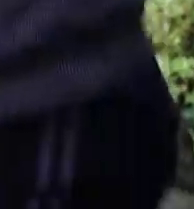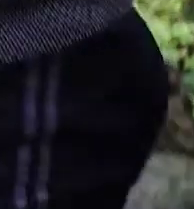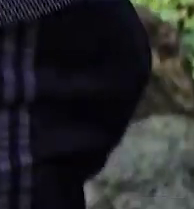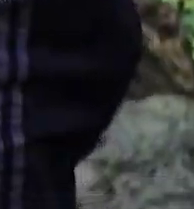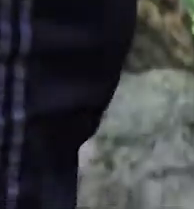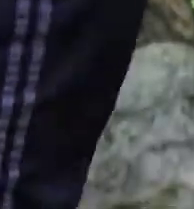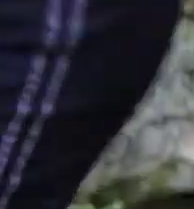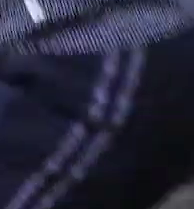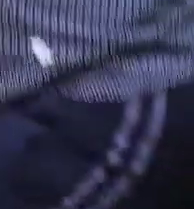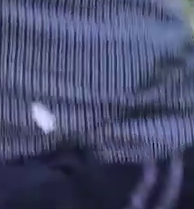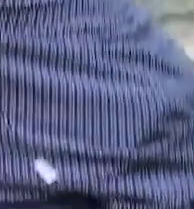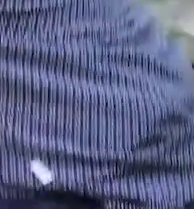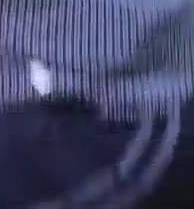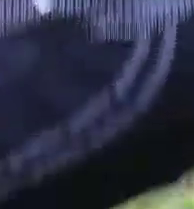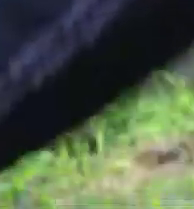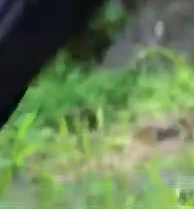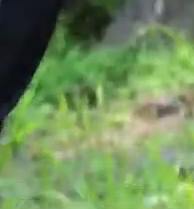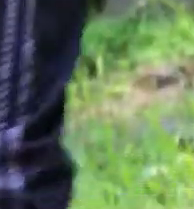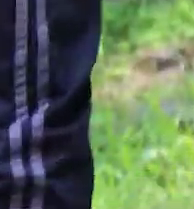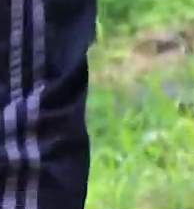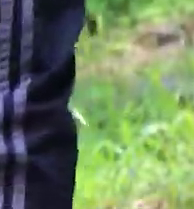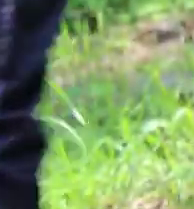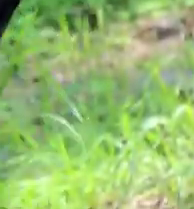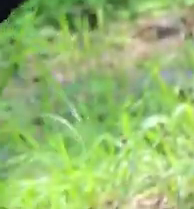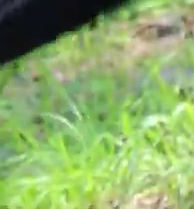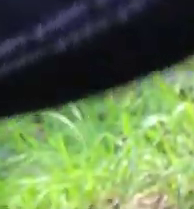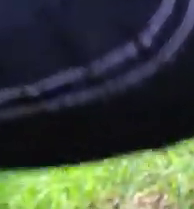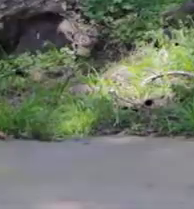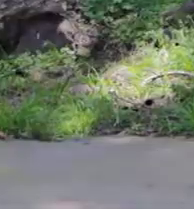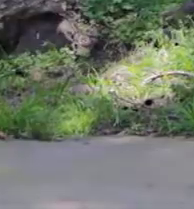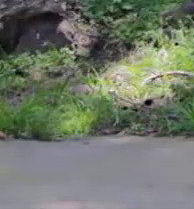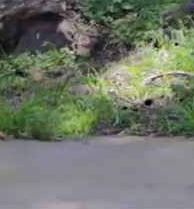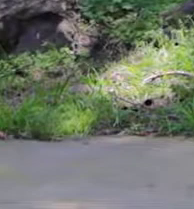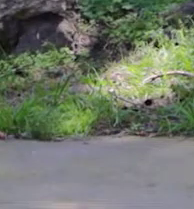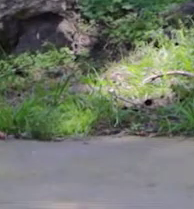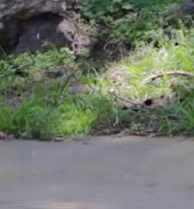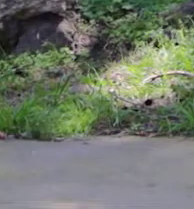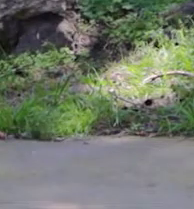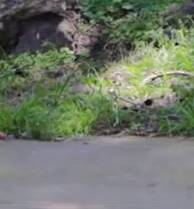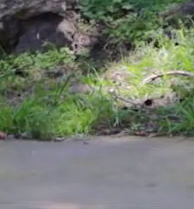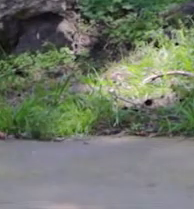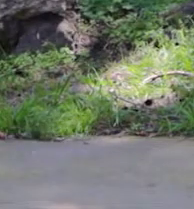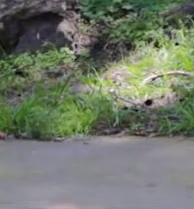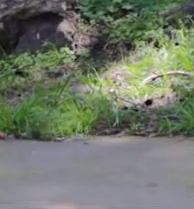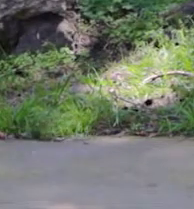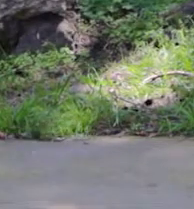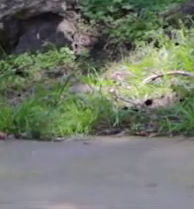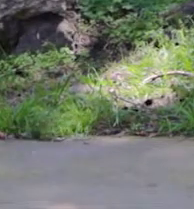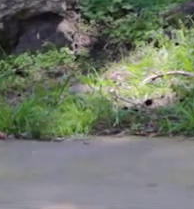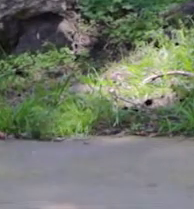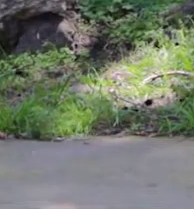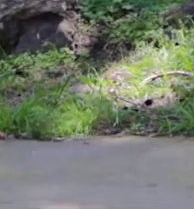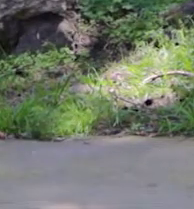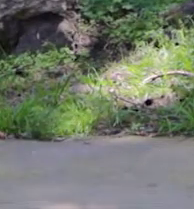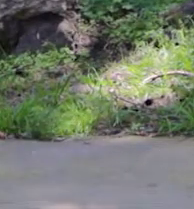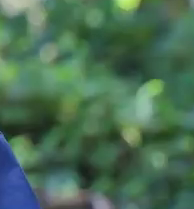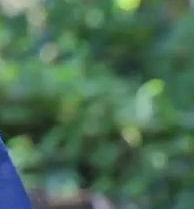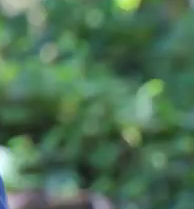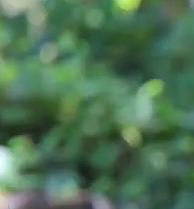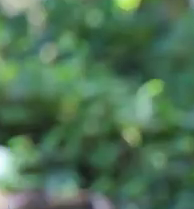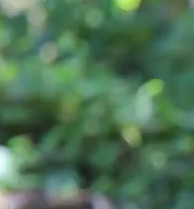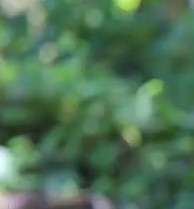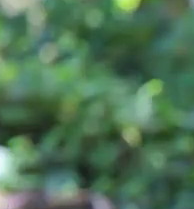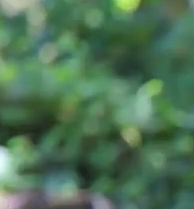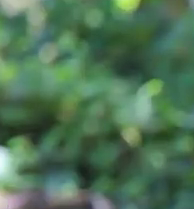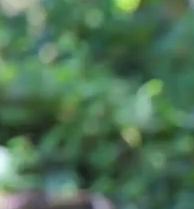exactamente arriba muy bien vamos a abrir nuestro compás elevamos los brazos